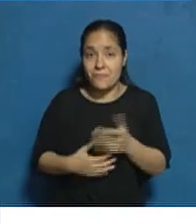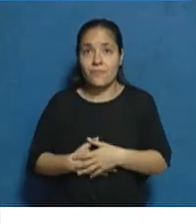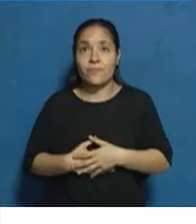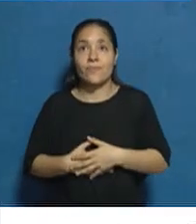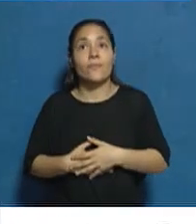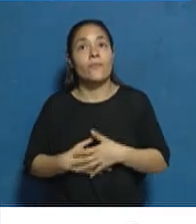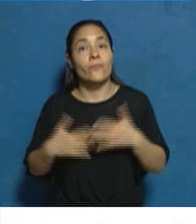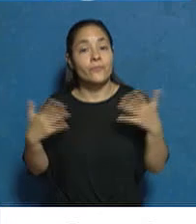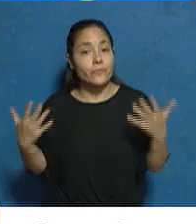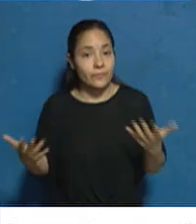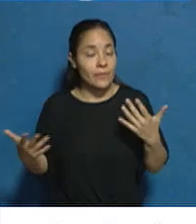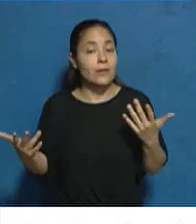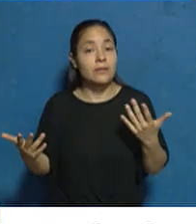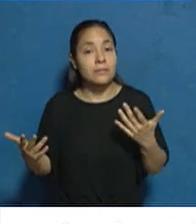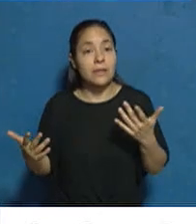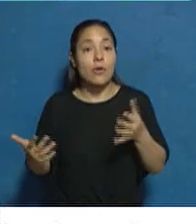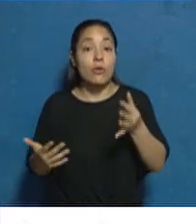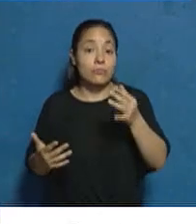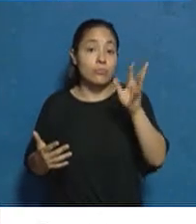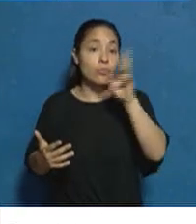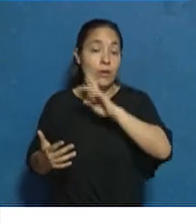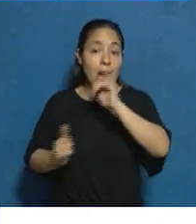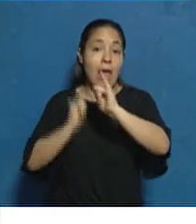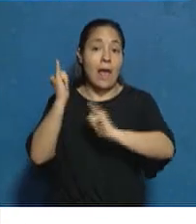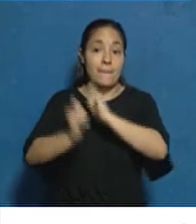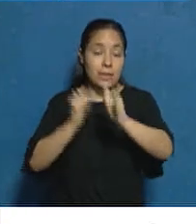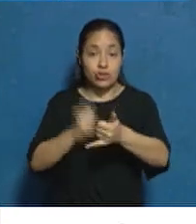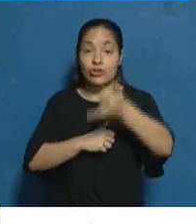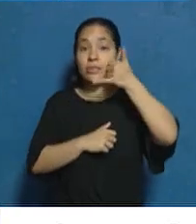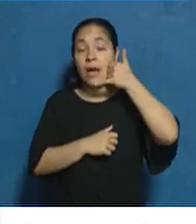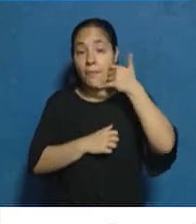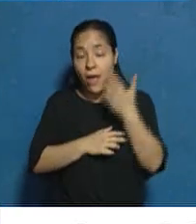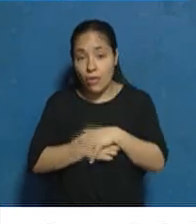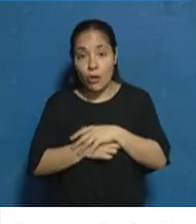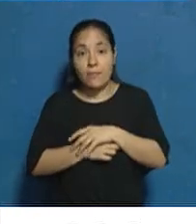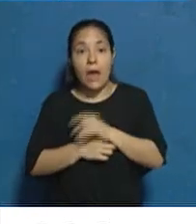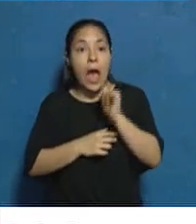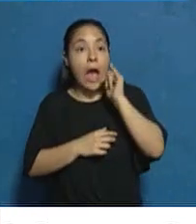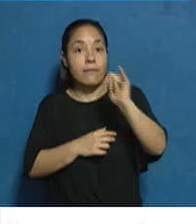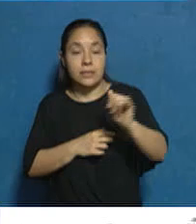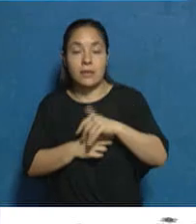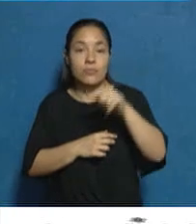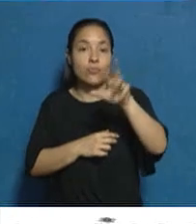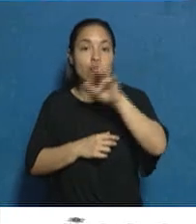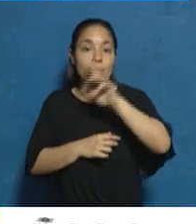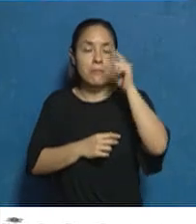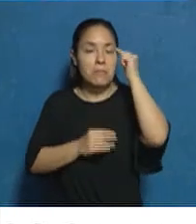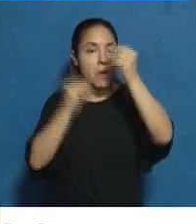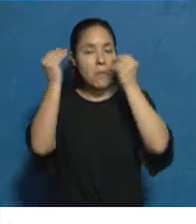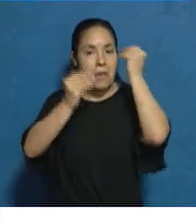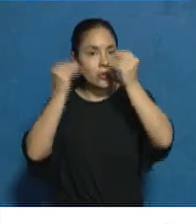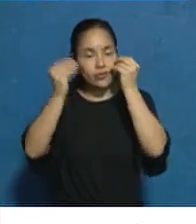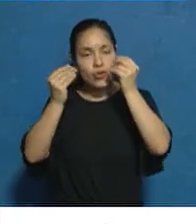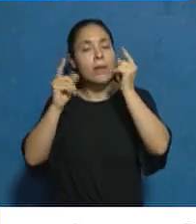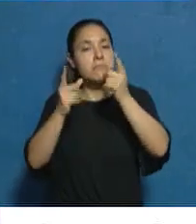Bueno, Juan, develador el testimonio, sin duda, este llamado sí, que alerta y donde ella manifiesta su preocupación y su miedo, si